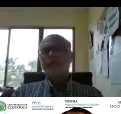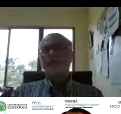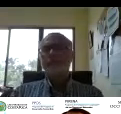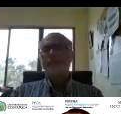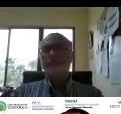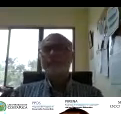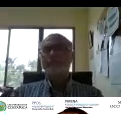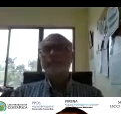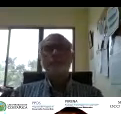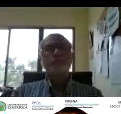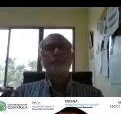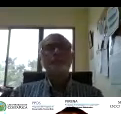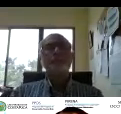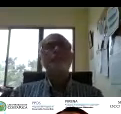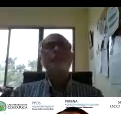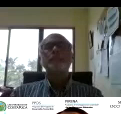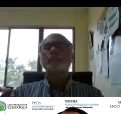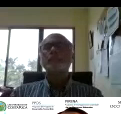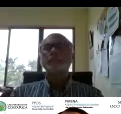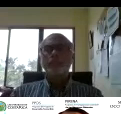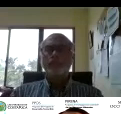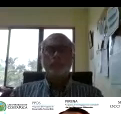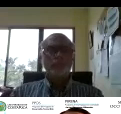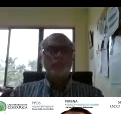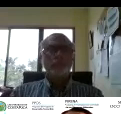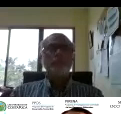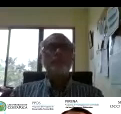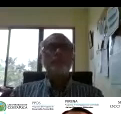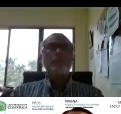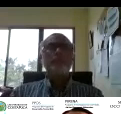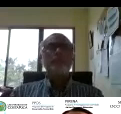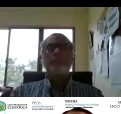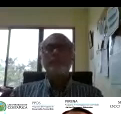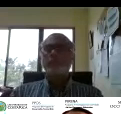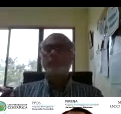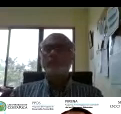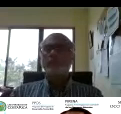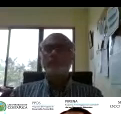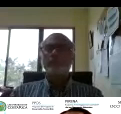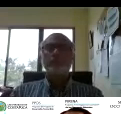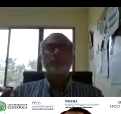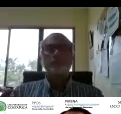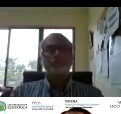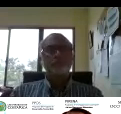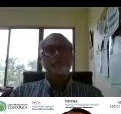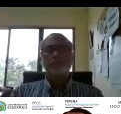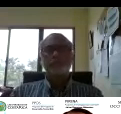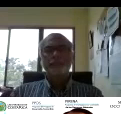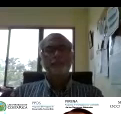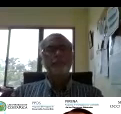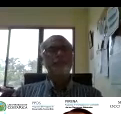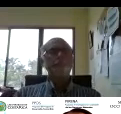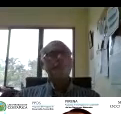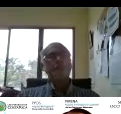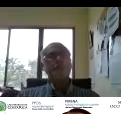su ponencia. Recordarles a todos los invitados que están conectados que si pueden mantener en la medida de lo posible los micrófonos apagados